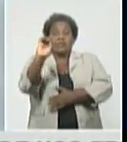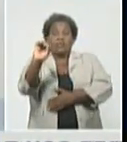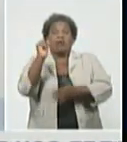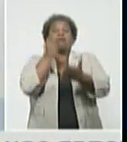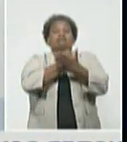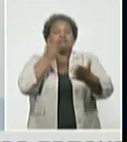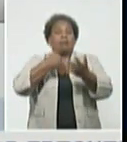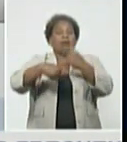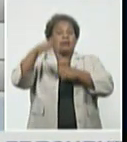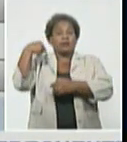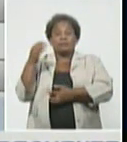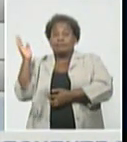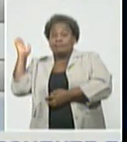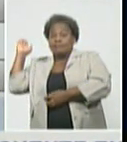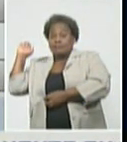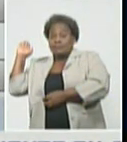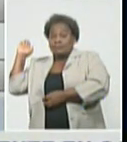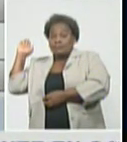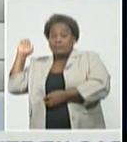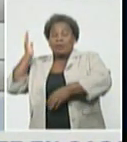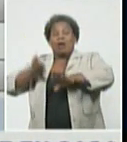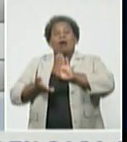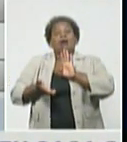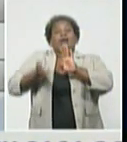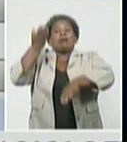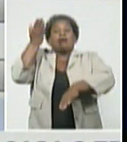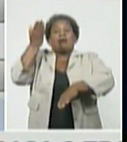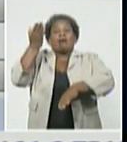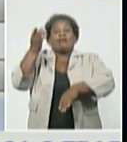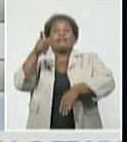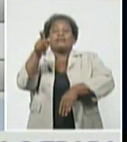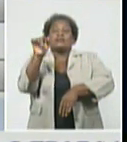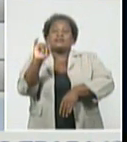ayer asciende a